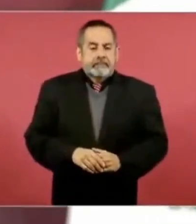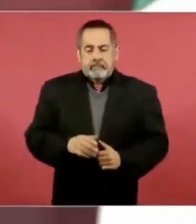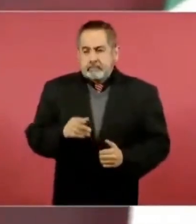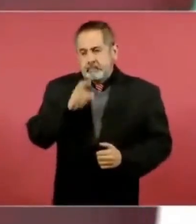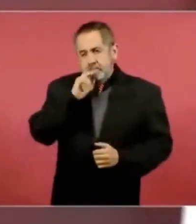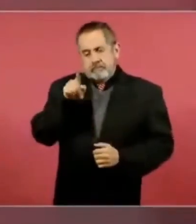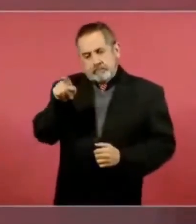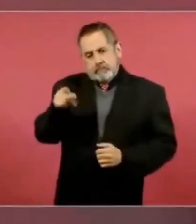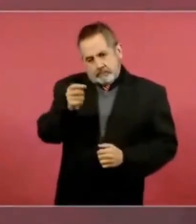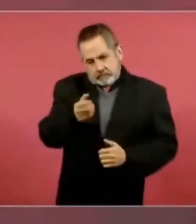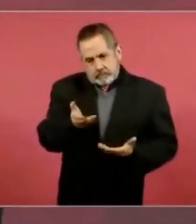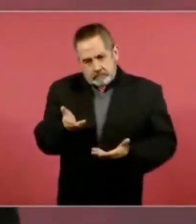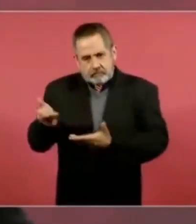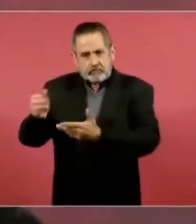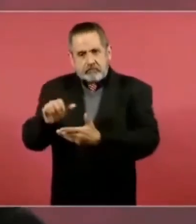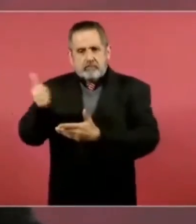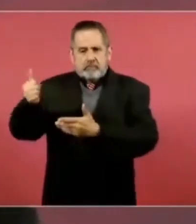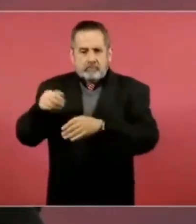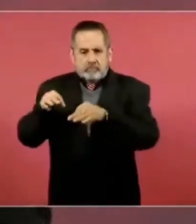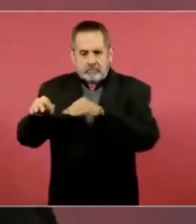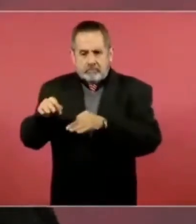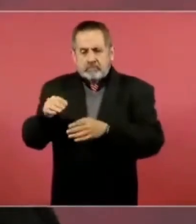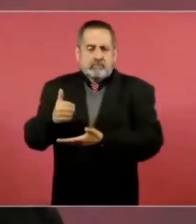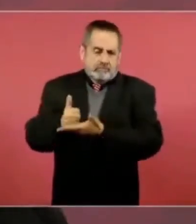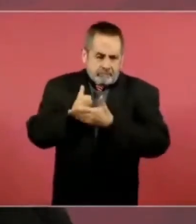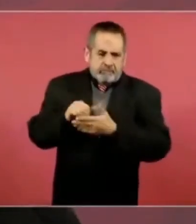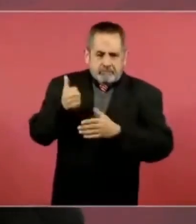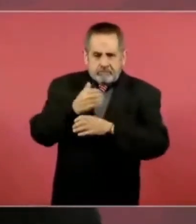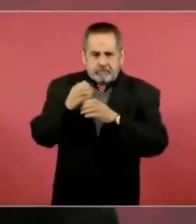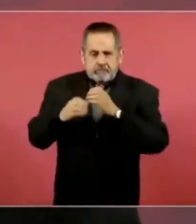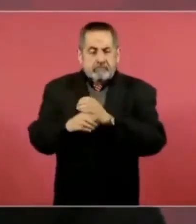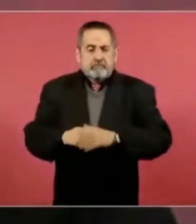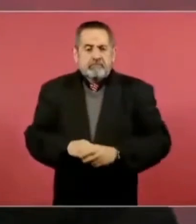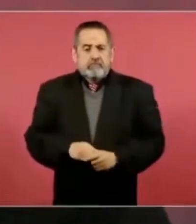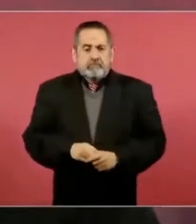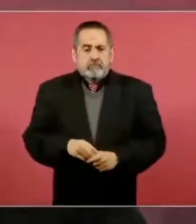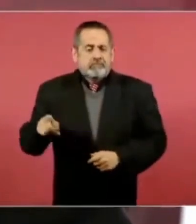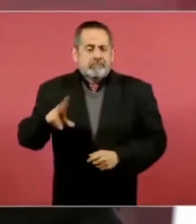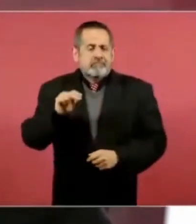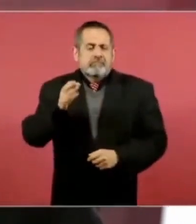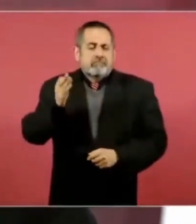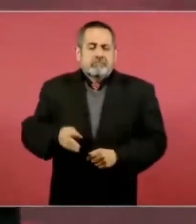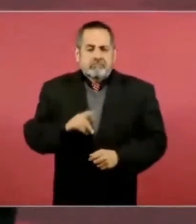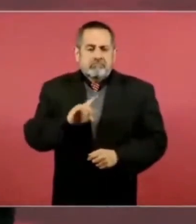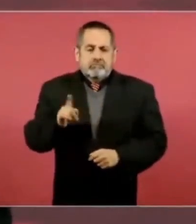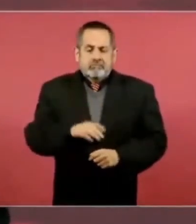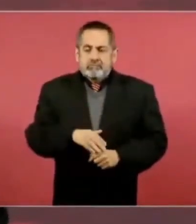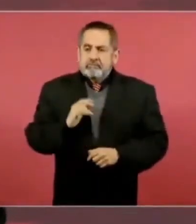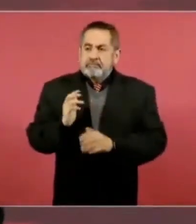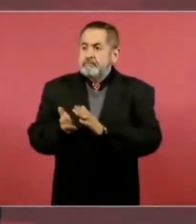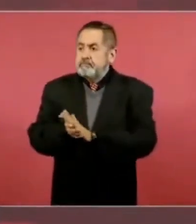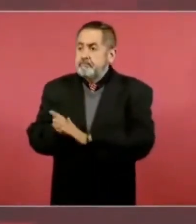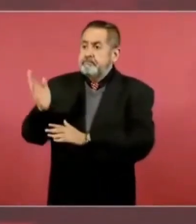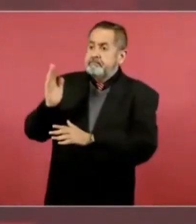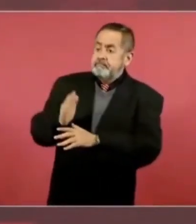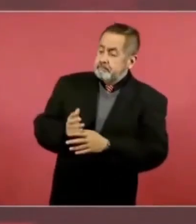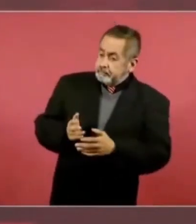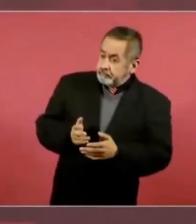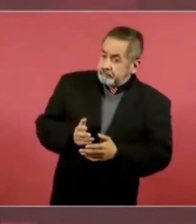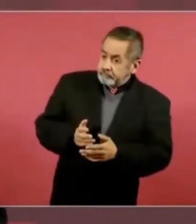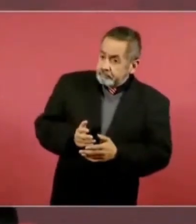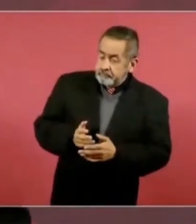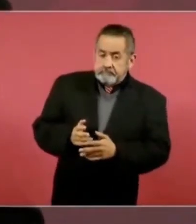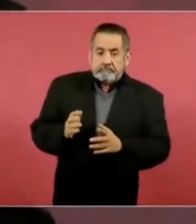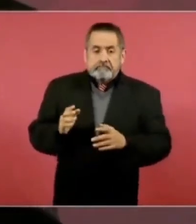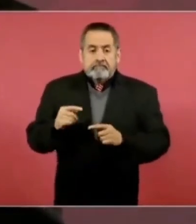¿no? Que además que nos ayude en otra cosa. No, no aceptó. Se fue. Pero